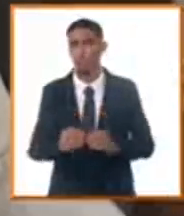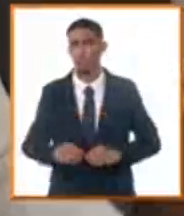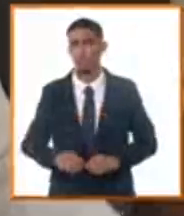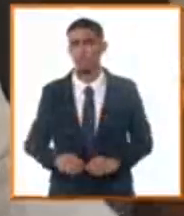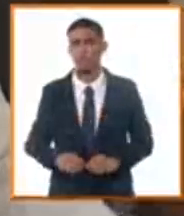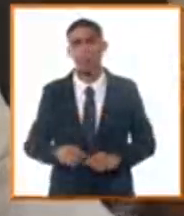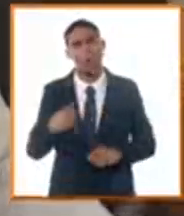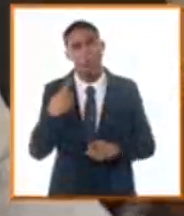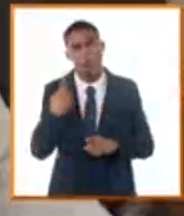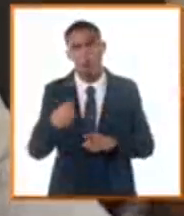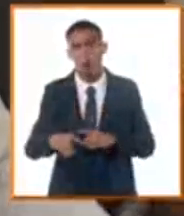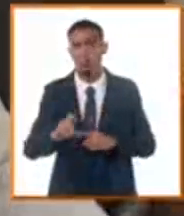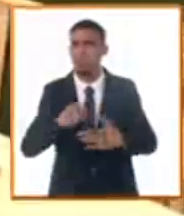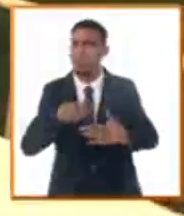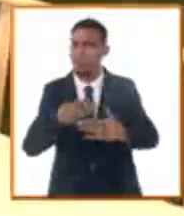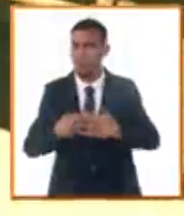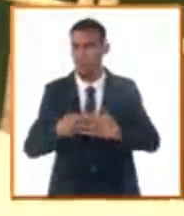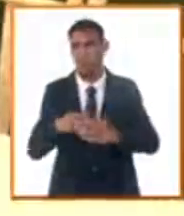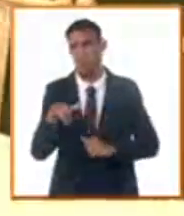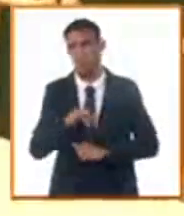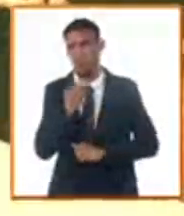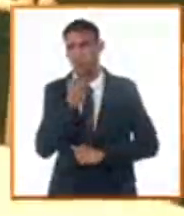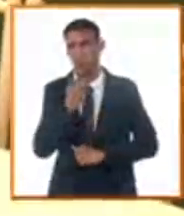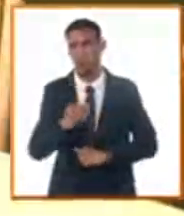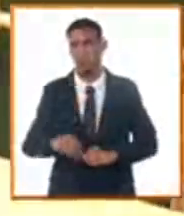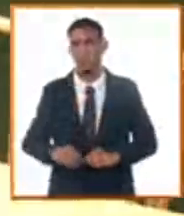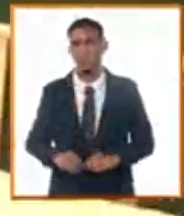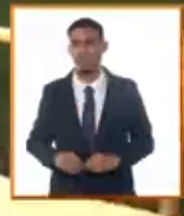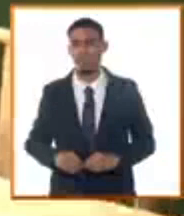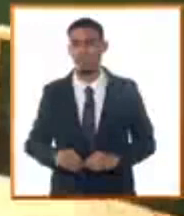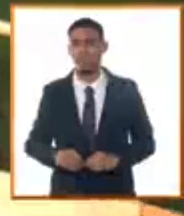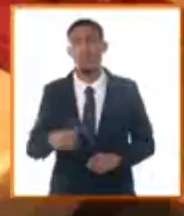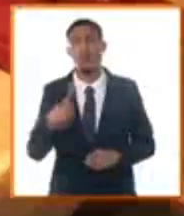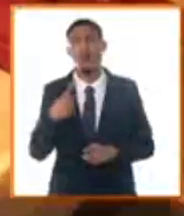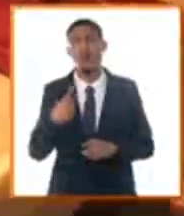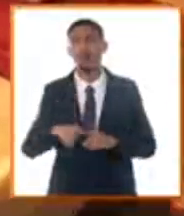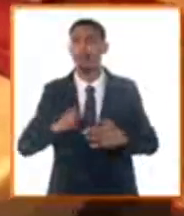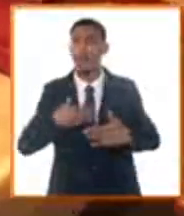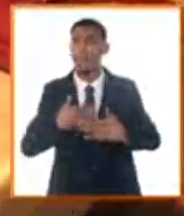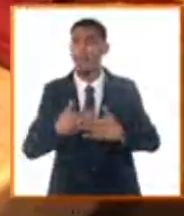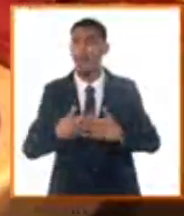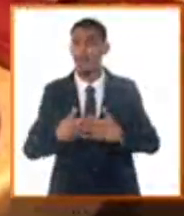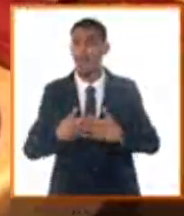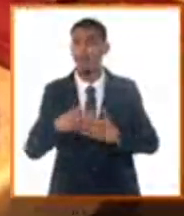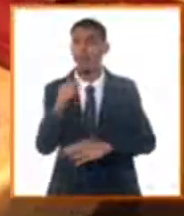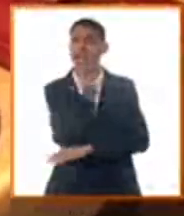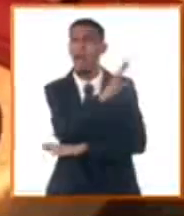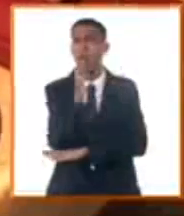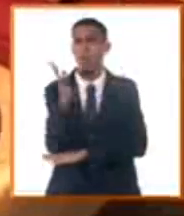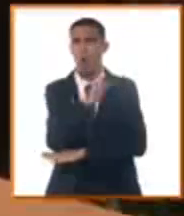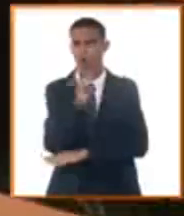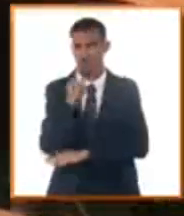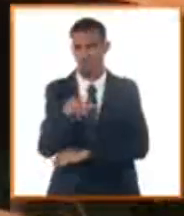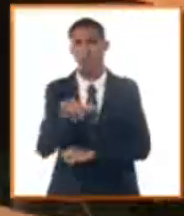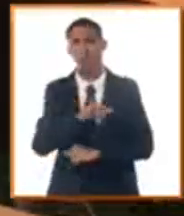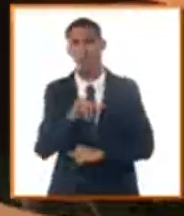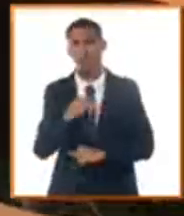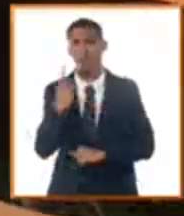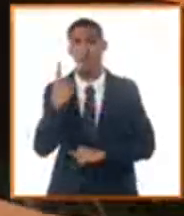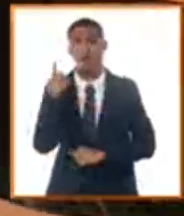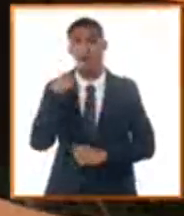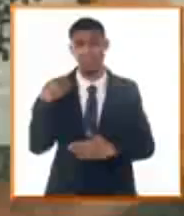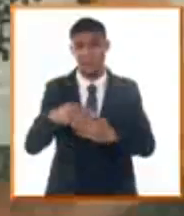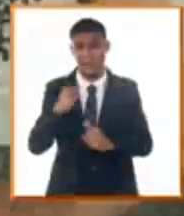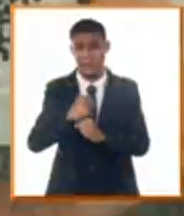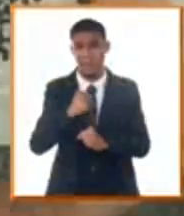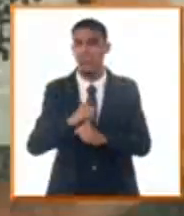a los otros sectores de la sociedad también. La UEB La Arboleda, conocida como El Bosque, es uno de los centros que lleva más de un año con la